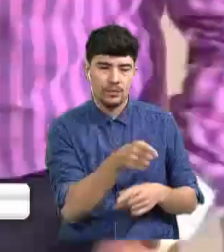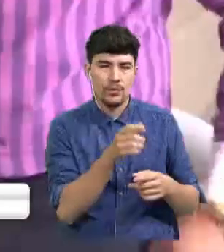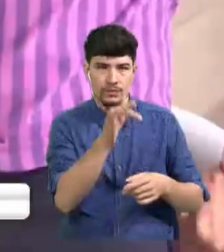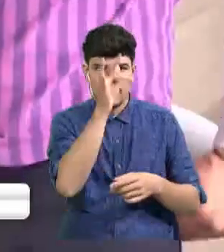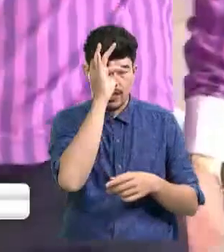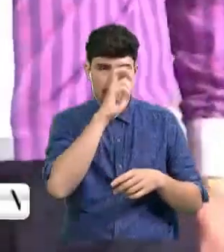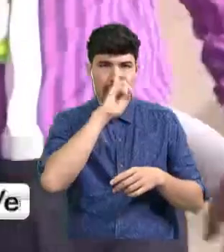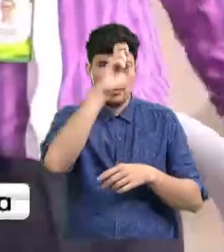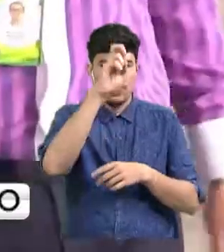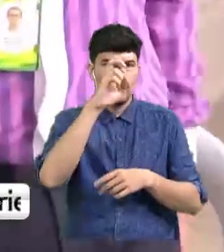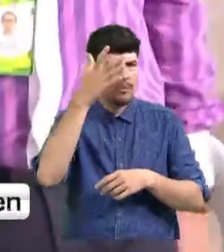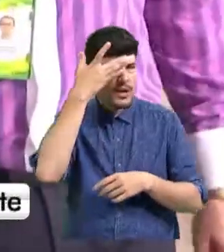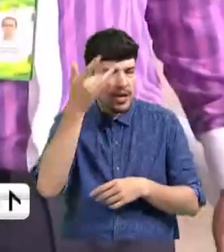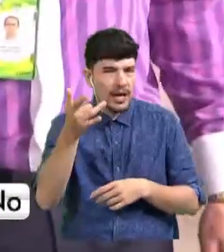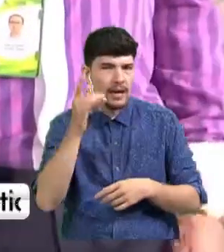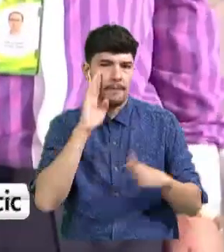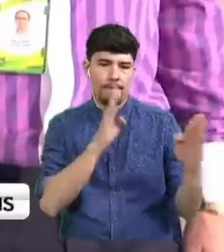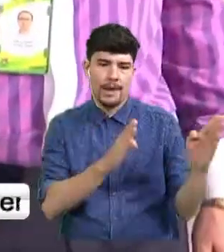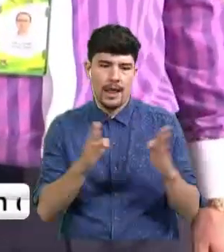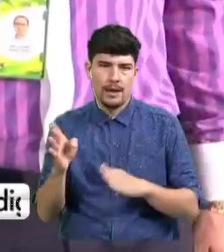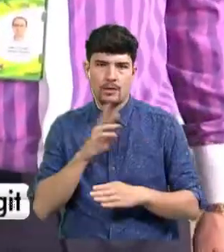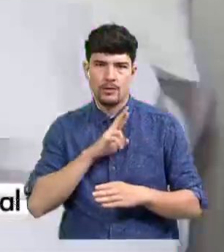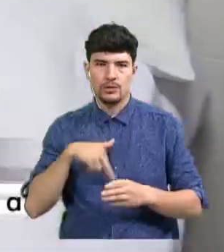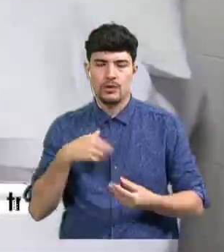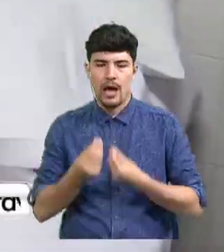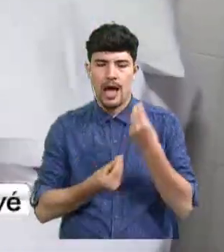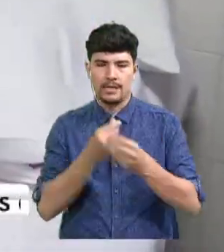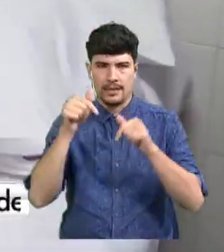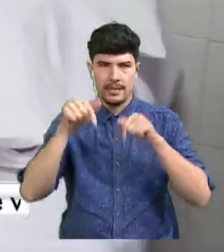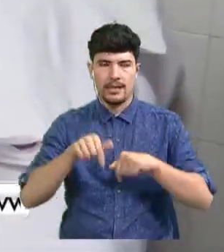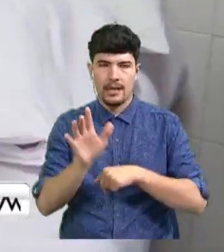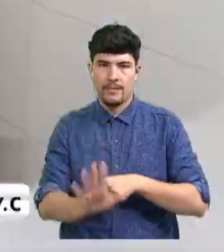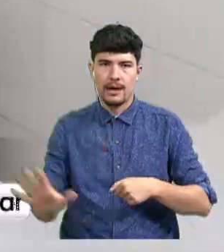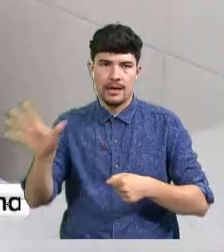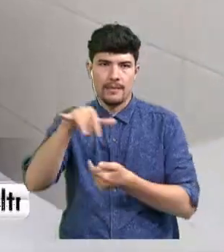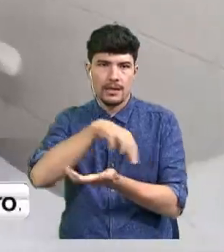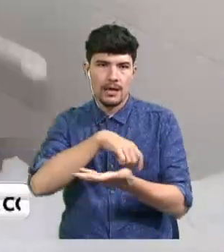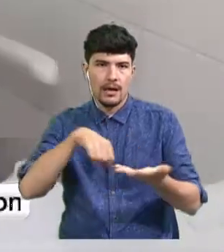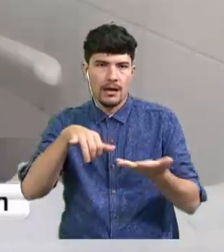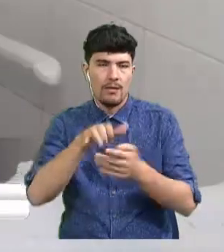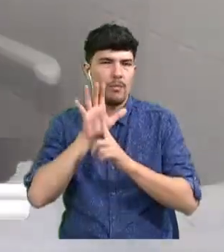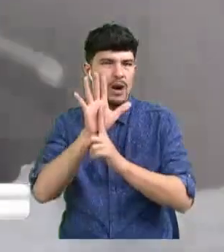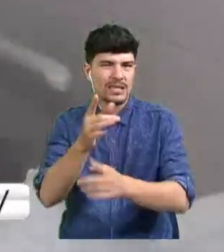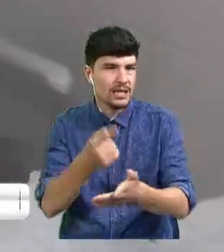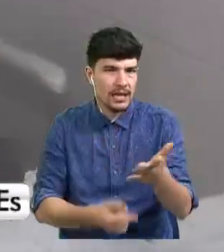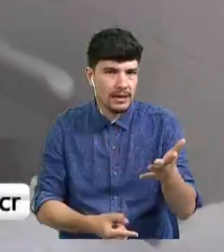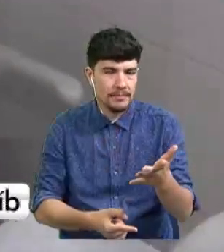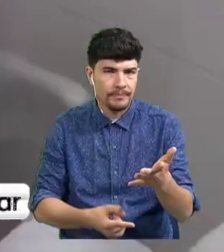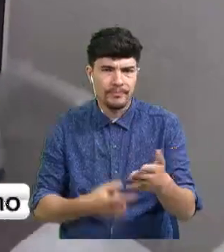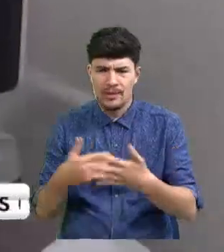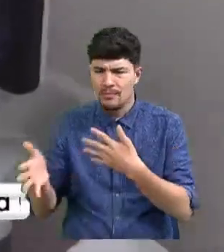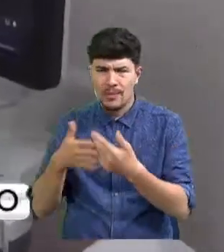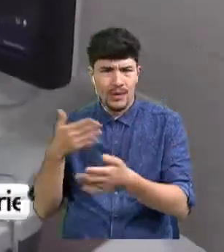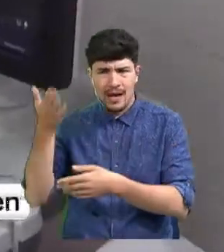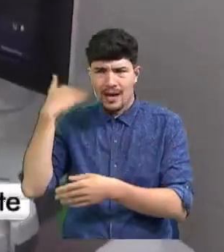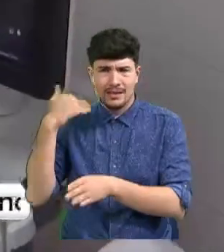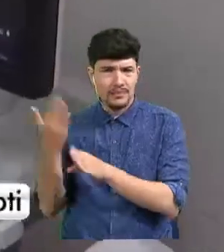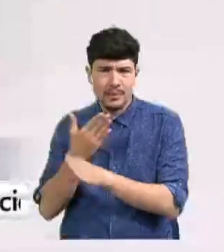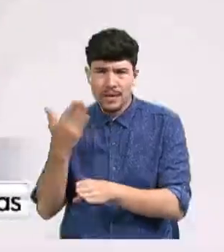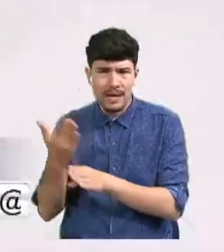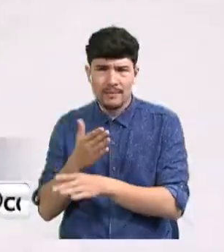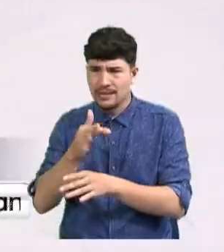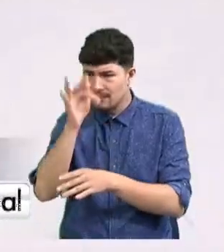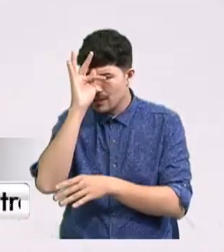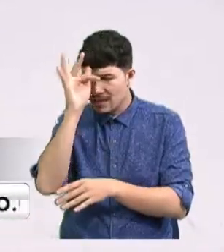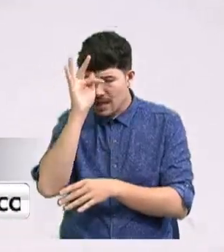obedece a un plan que estamos haciendo en todo el departamento de Santander, demostrando que pese a la crisis hospitalaria, nosotros casi